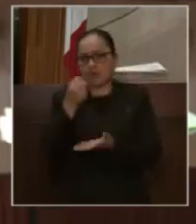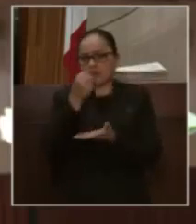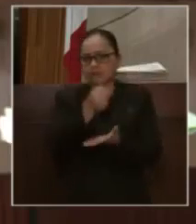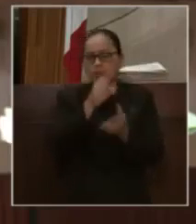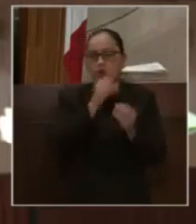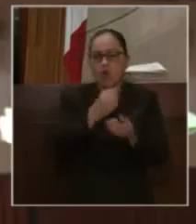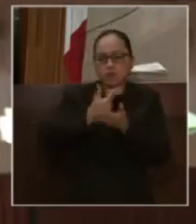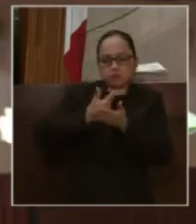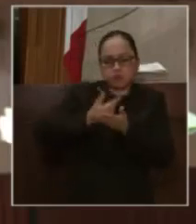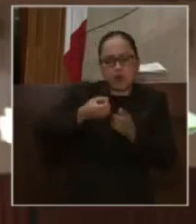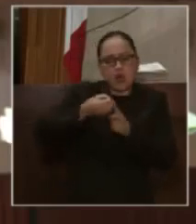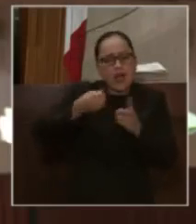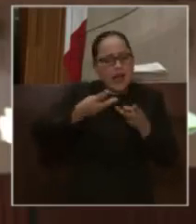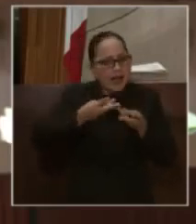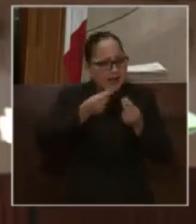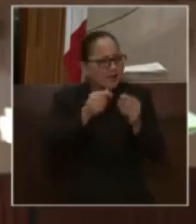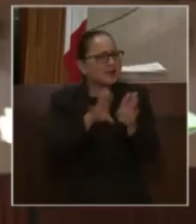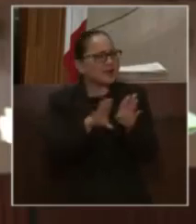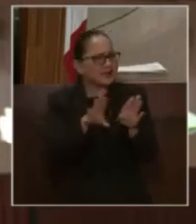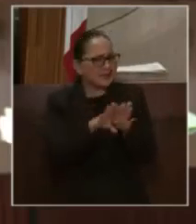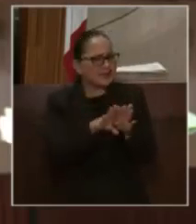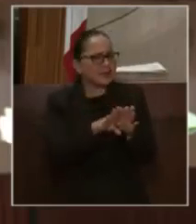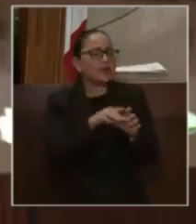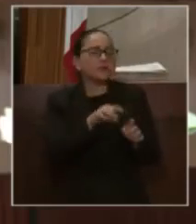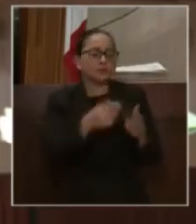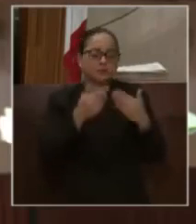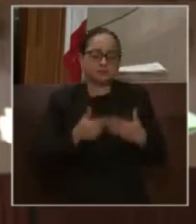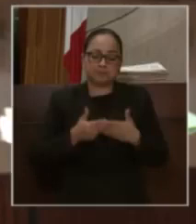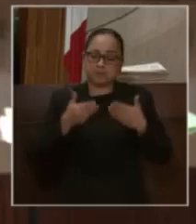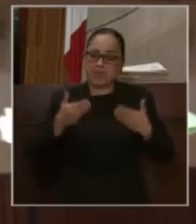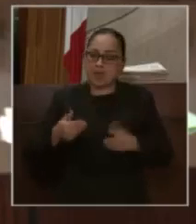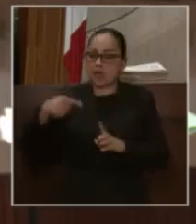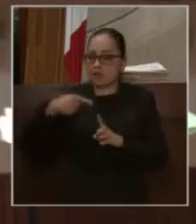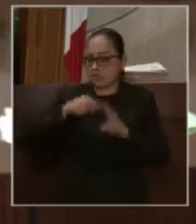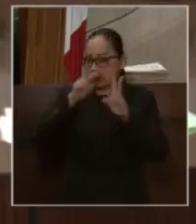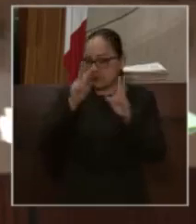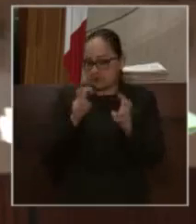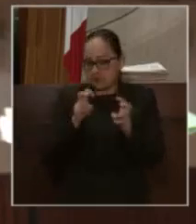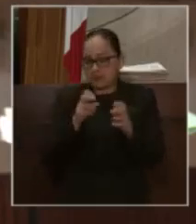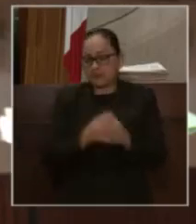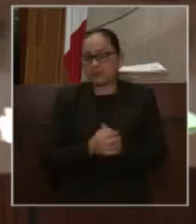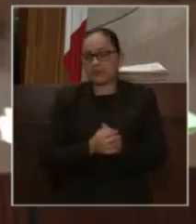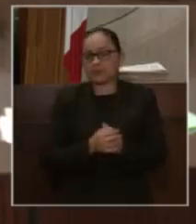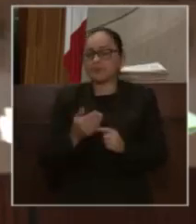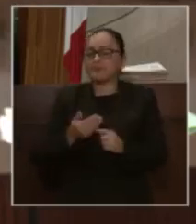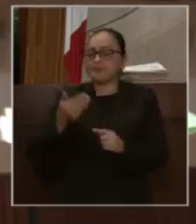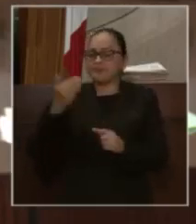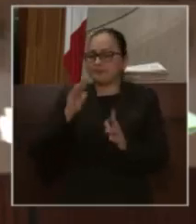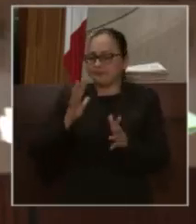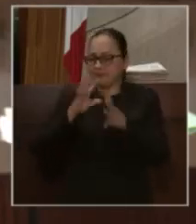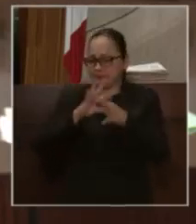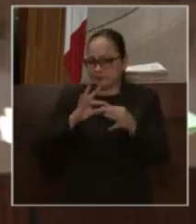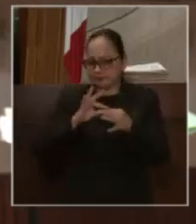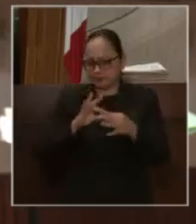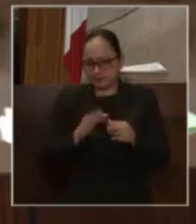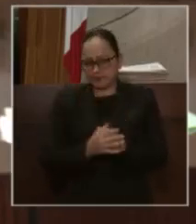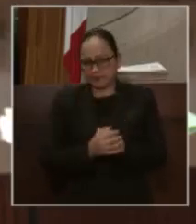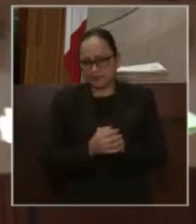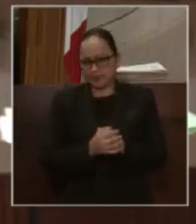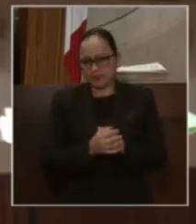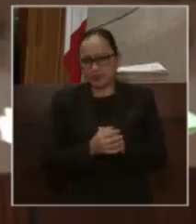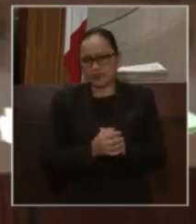financiamiento y de fiscalización. En el caso, me parece que, como ya se decía, uno de